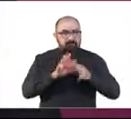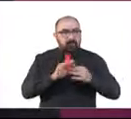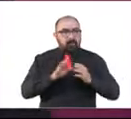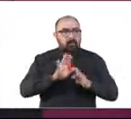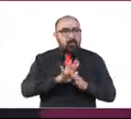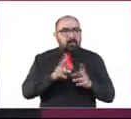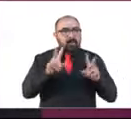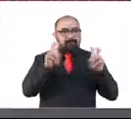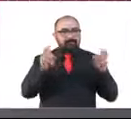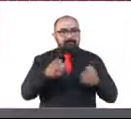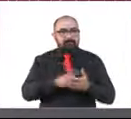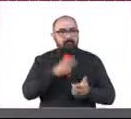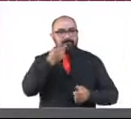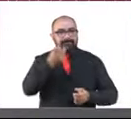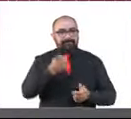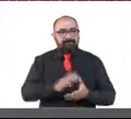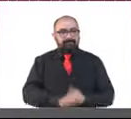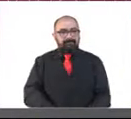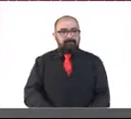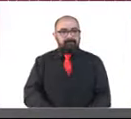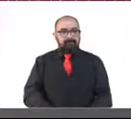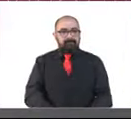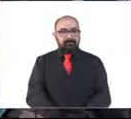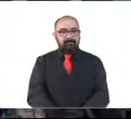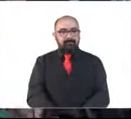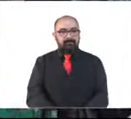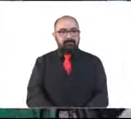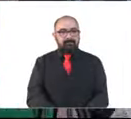gracias. Gracias a usted, doctor.